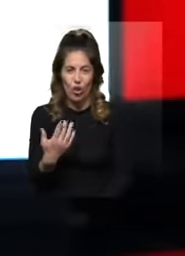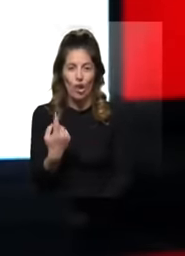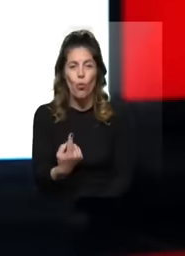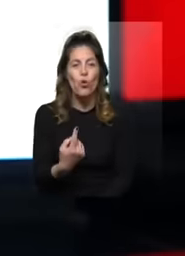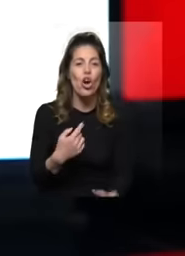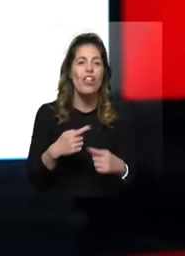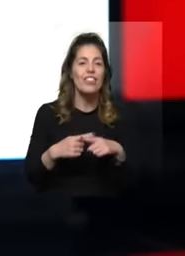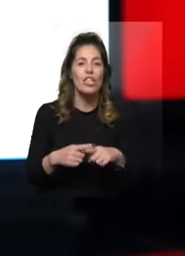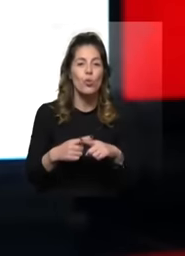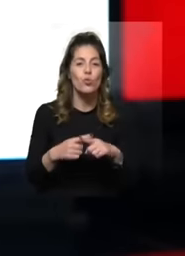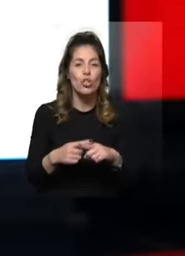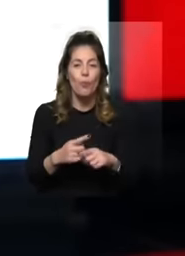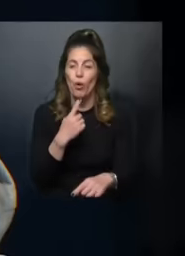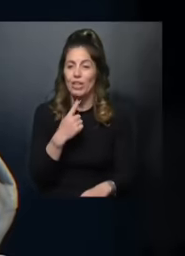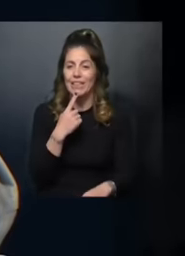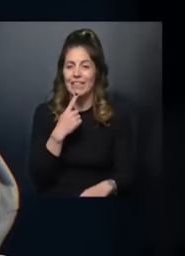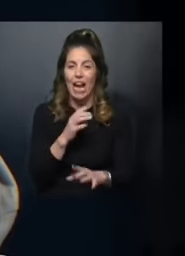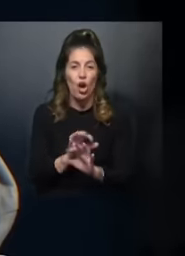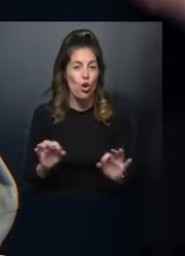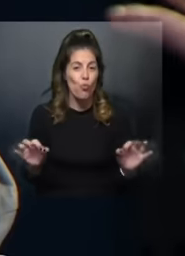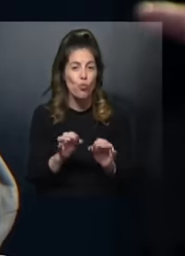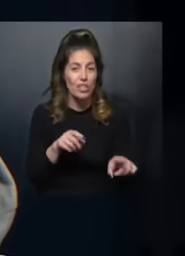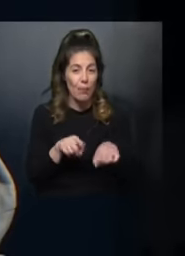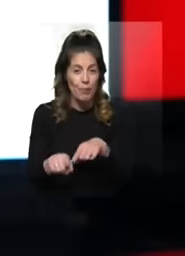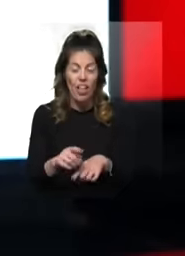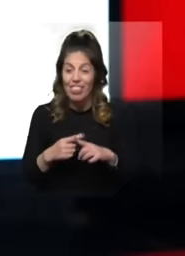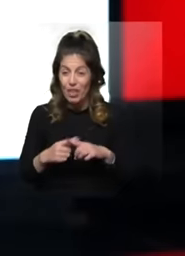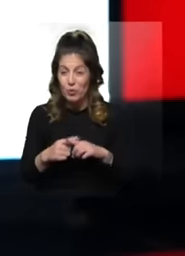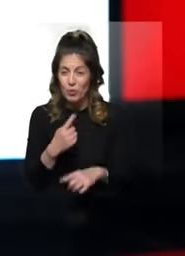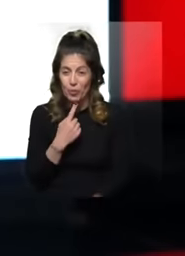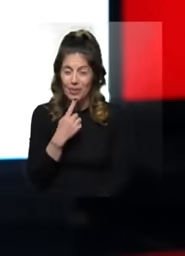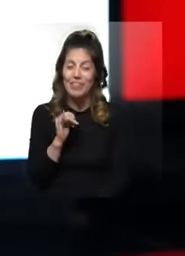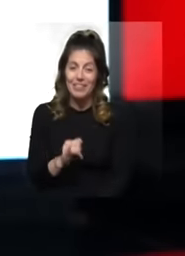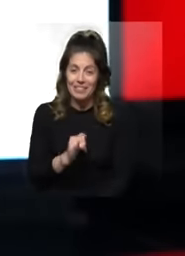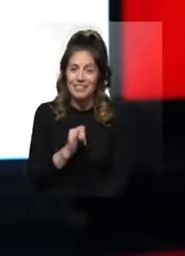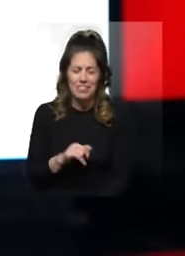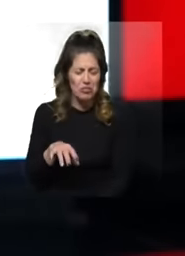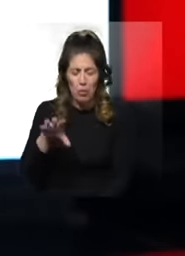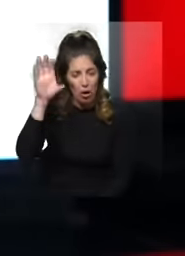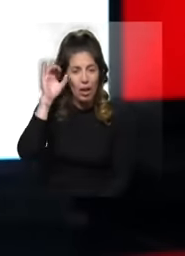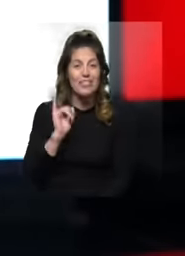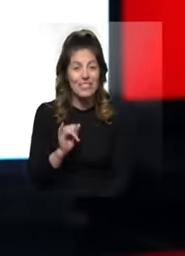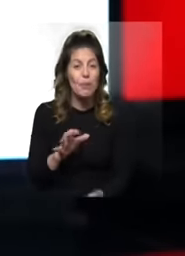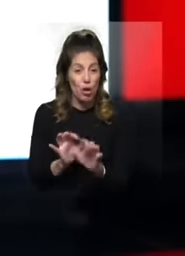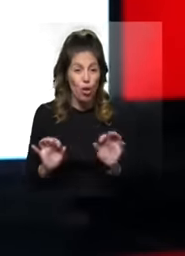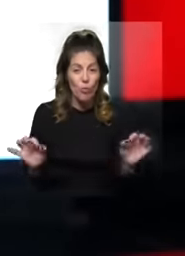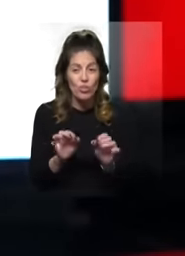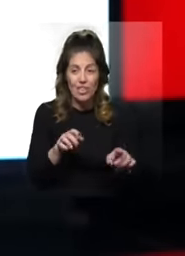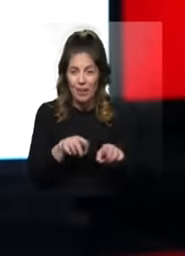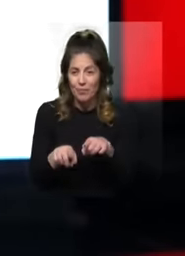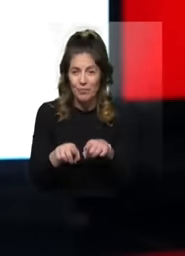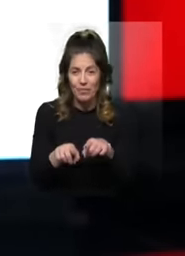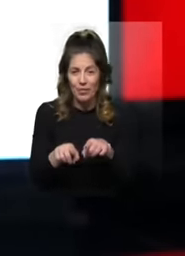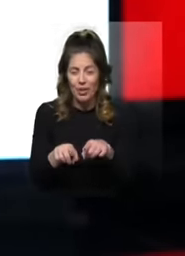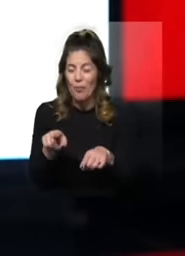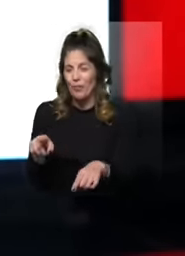política con música en vivo. ¿De discusión política? Sí, sí, sí. Sí, con sí. Música en vivo. Yo no me acordaba. Pero con música en vivo. Sos muy joven.